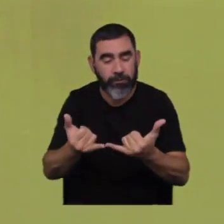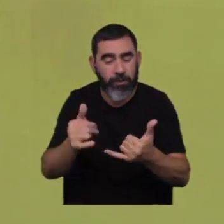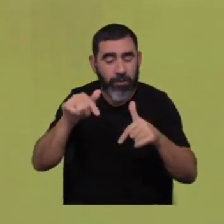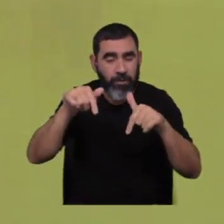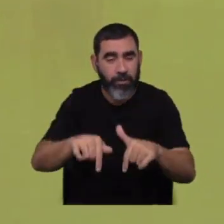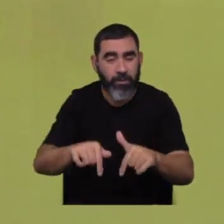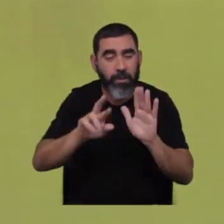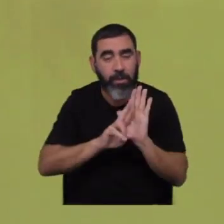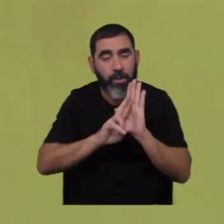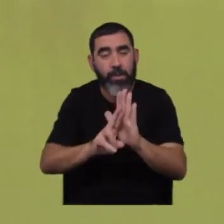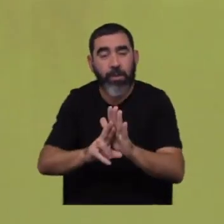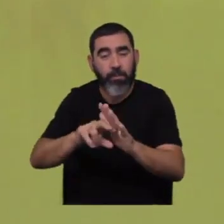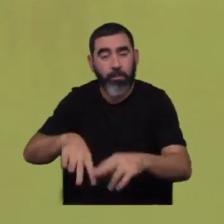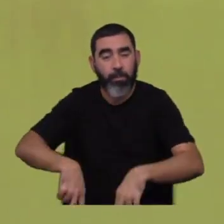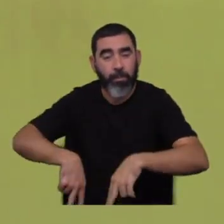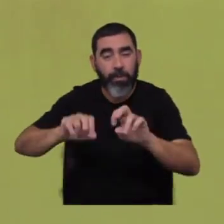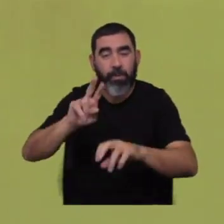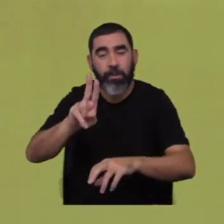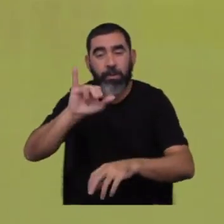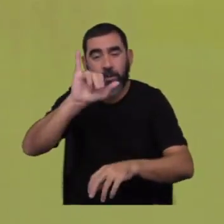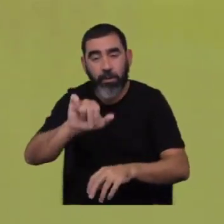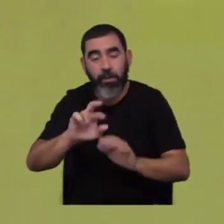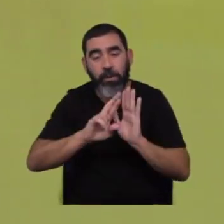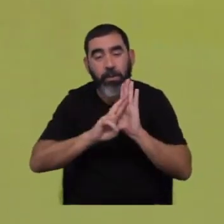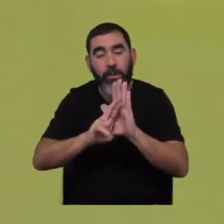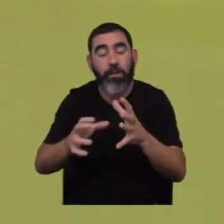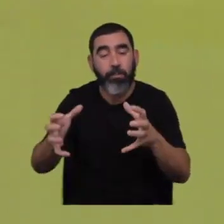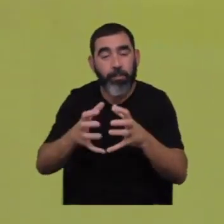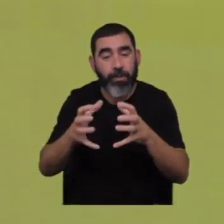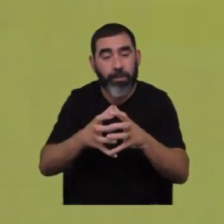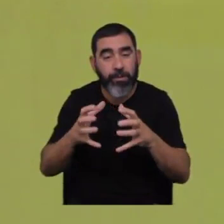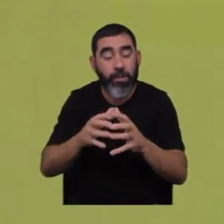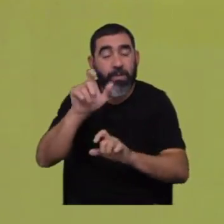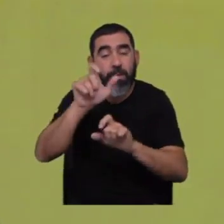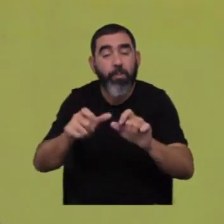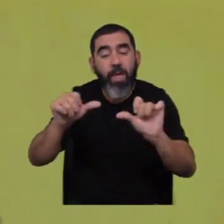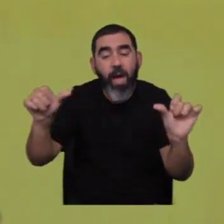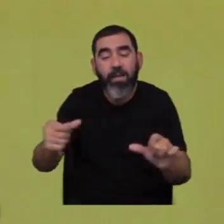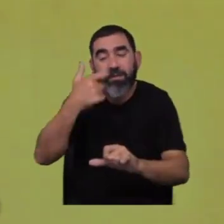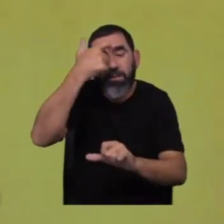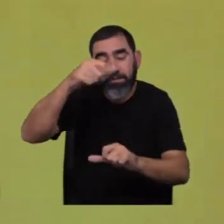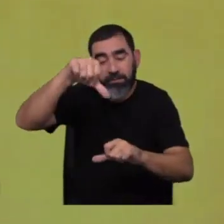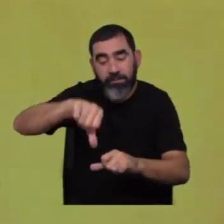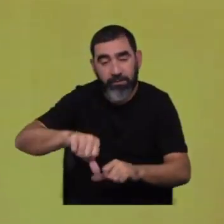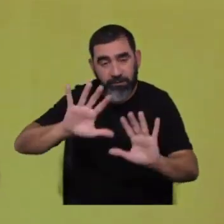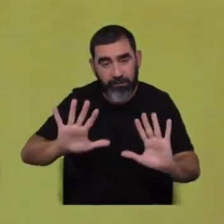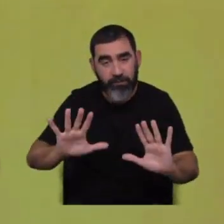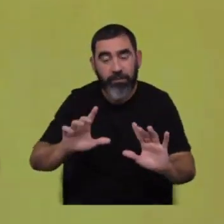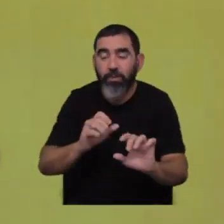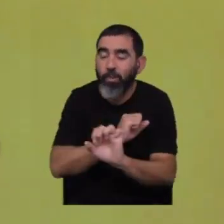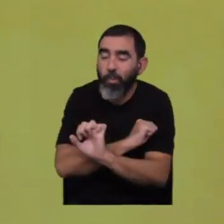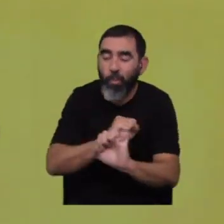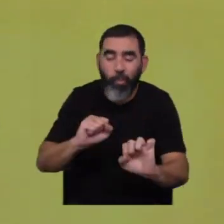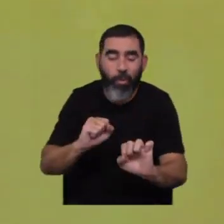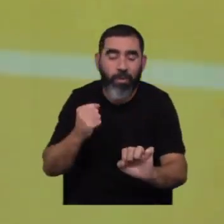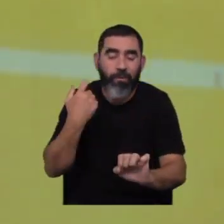a representantes de Investiga UI, a representantes del colectivo, de gente que hace ciencia en nuestro país, nos parece que no nos puede faltar en este